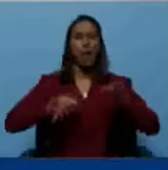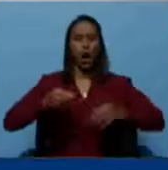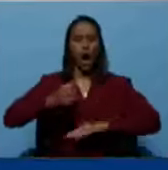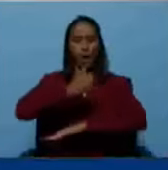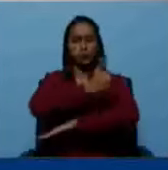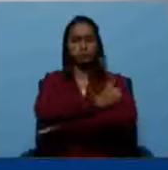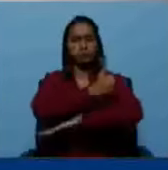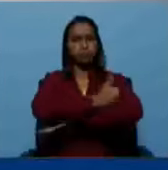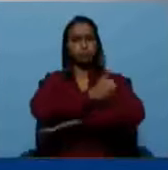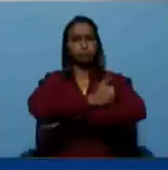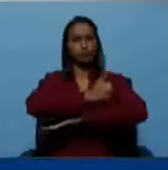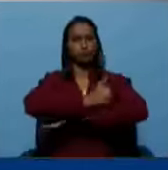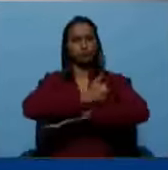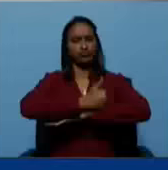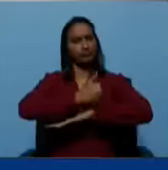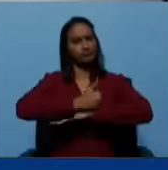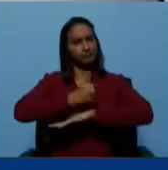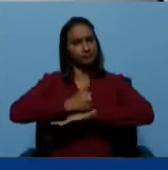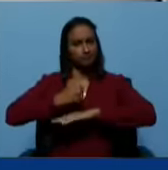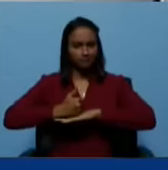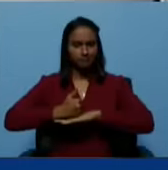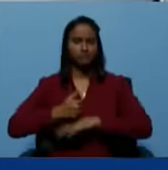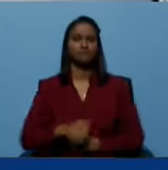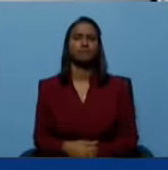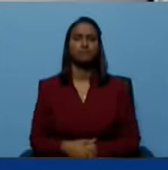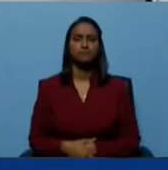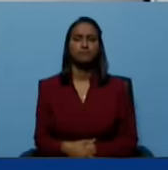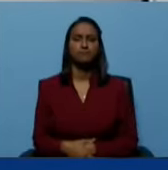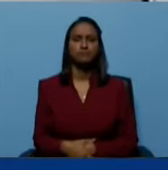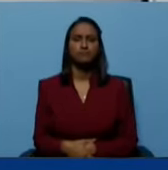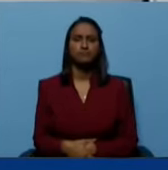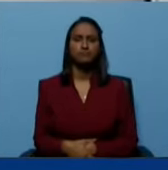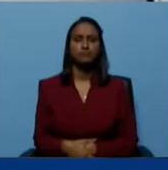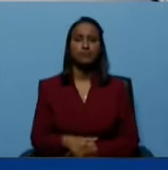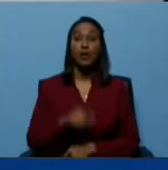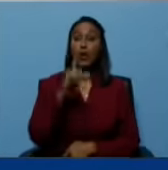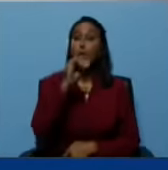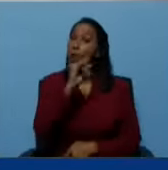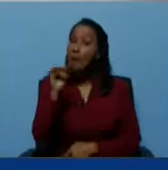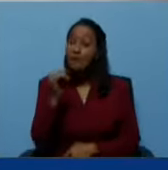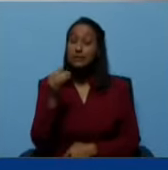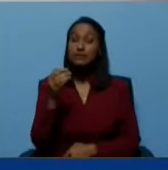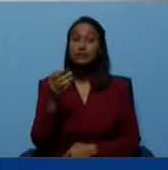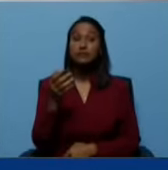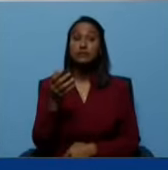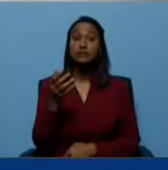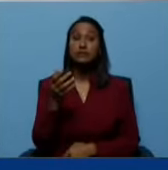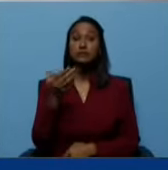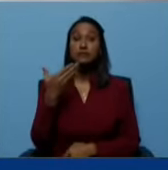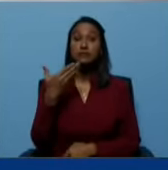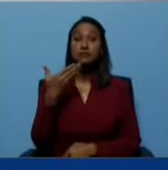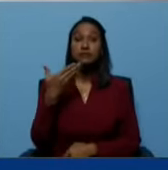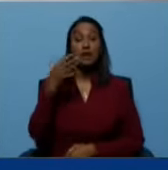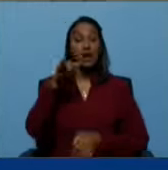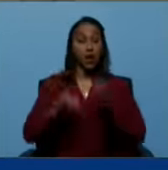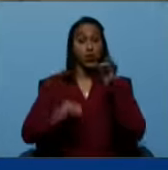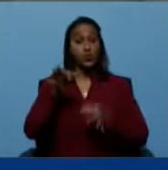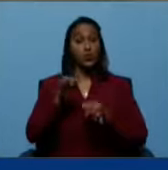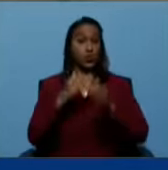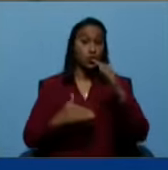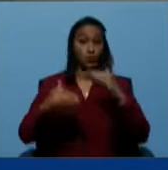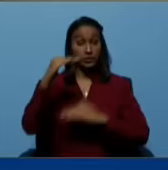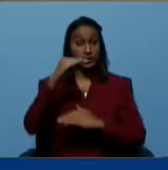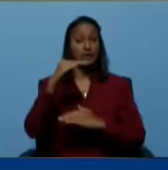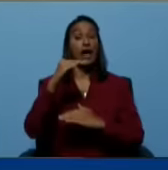este recurso contencioso electoral que una vez que ya fue admitido por el Tribunal Supremo de Justicia y que se encuentra